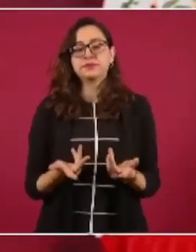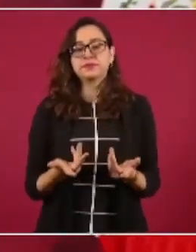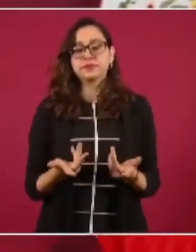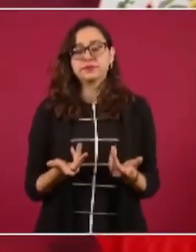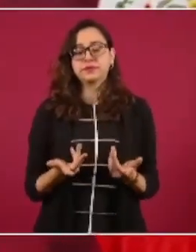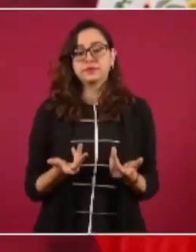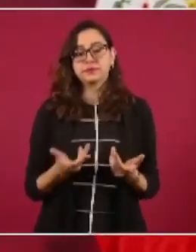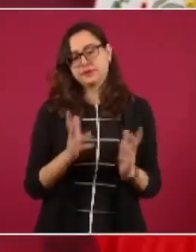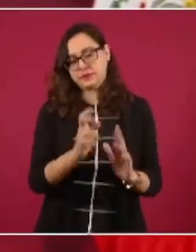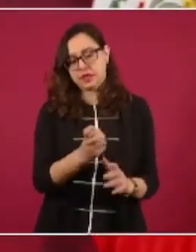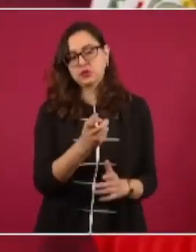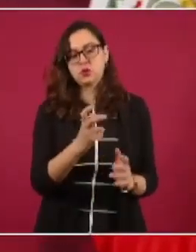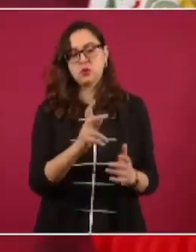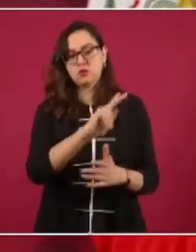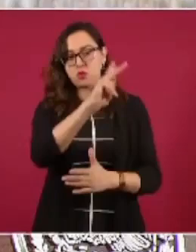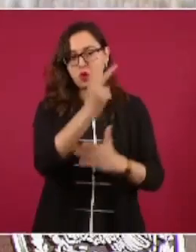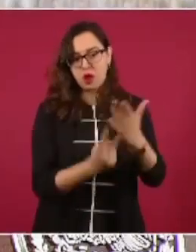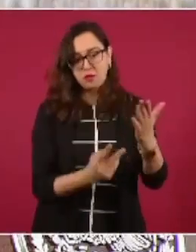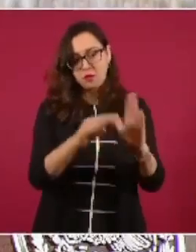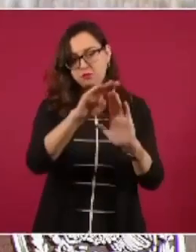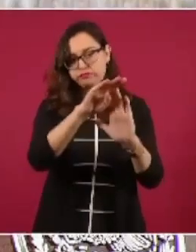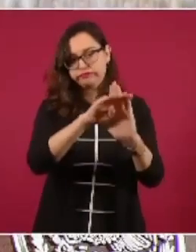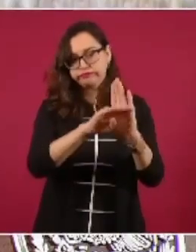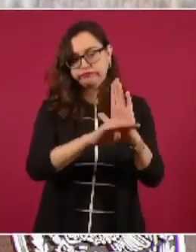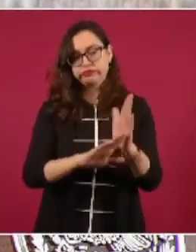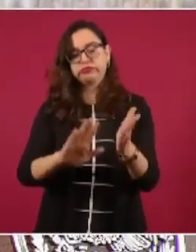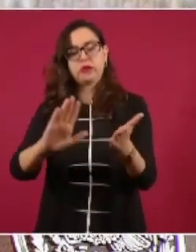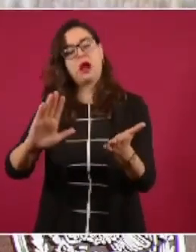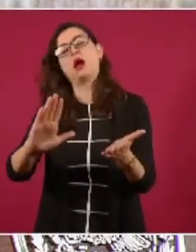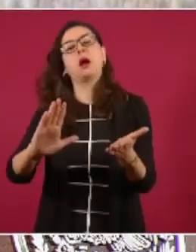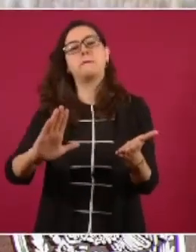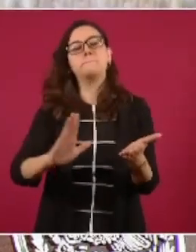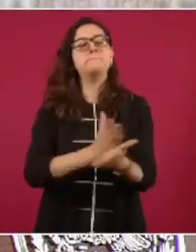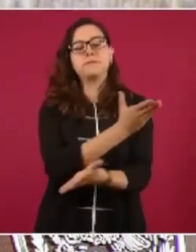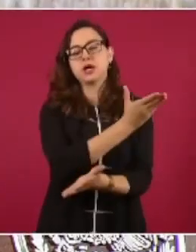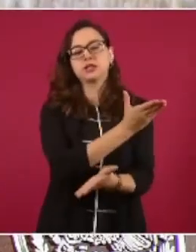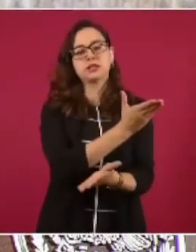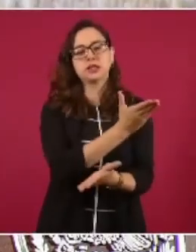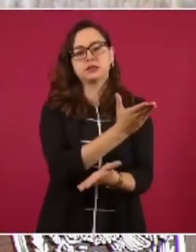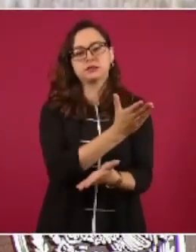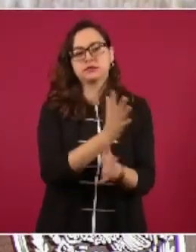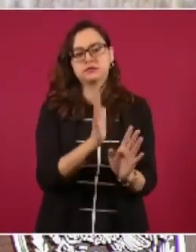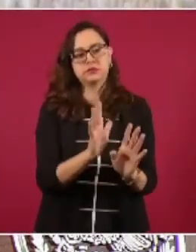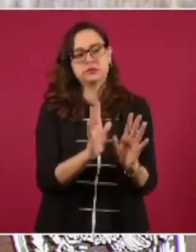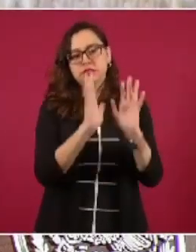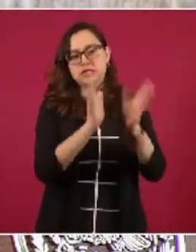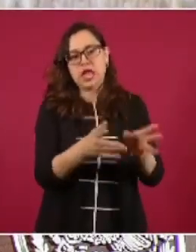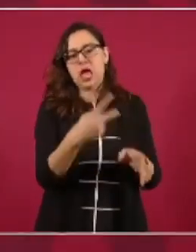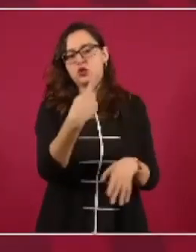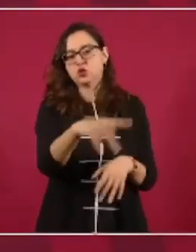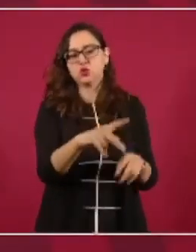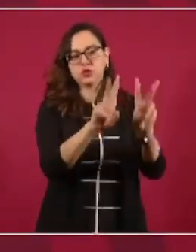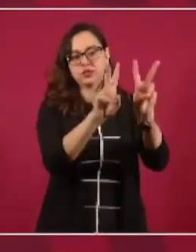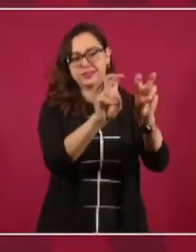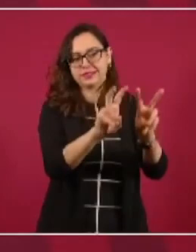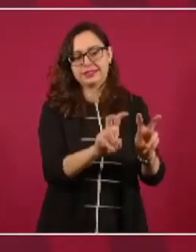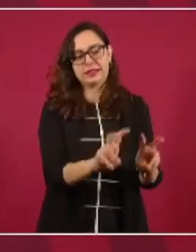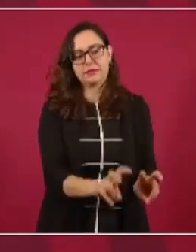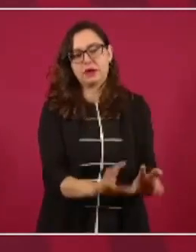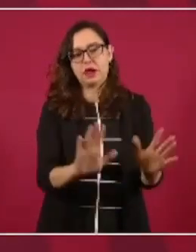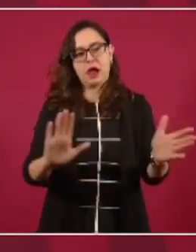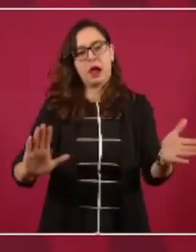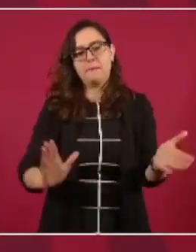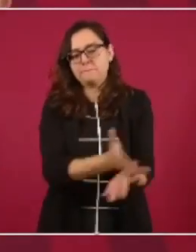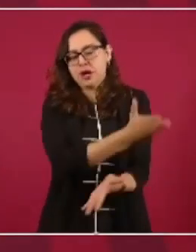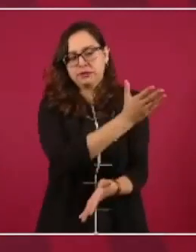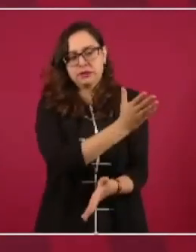fuera de ese programa que tiene su agenda propia, pues vamos